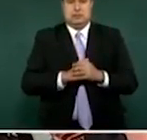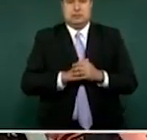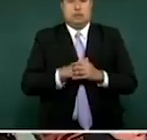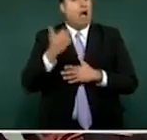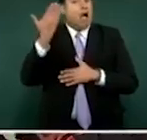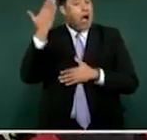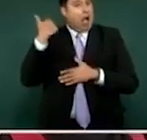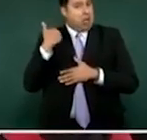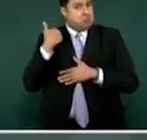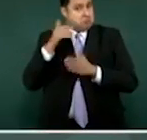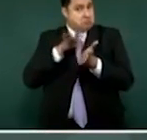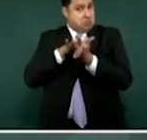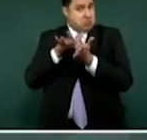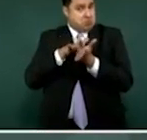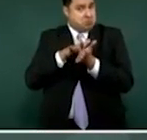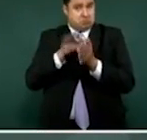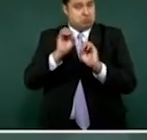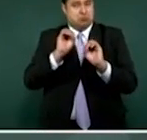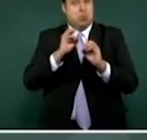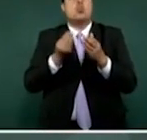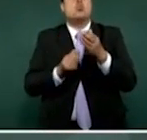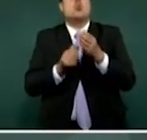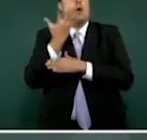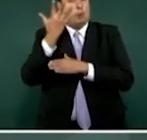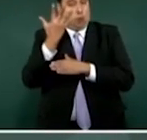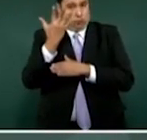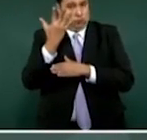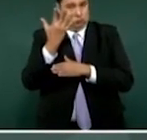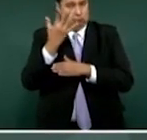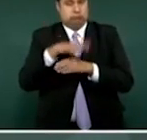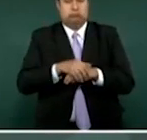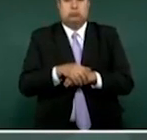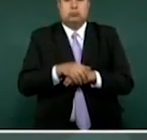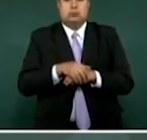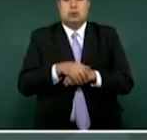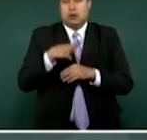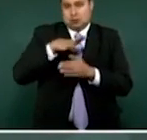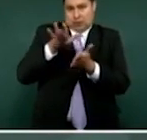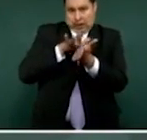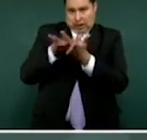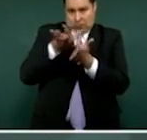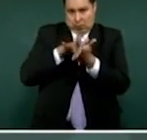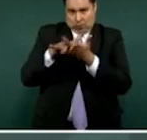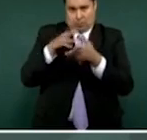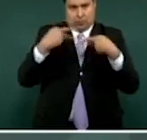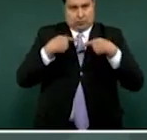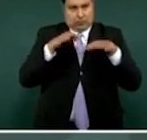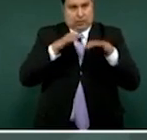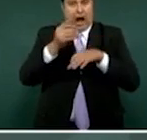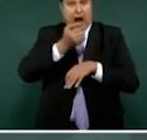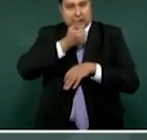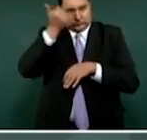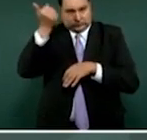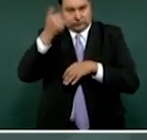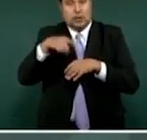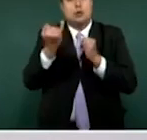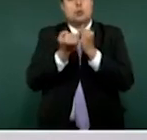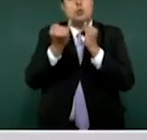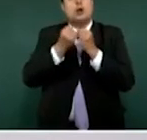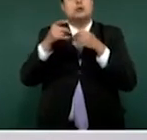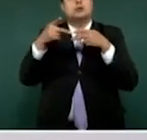sucedía antes, es nuevo. Se le está dando un apoyo a cañeros y a productores de café.